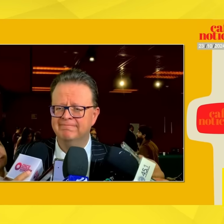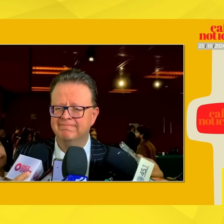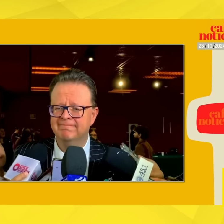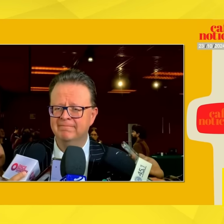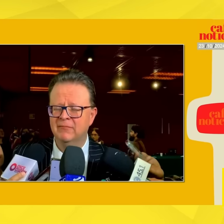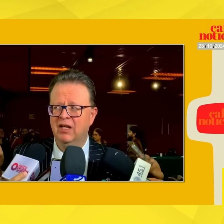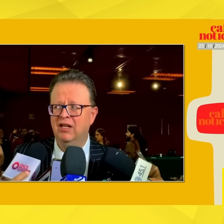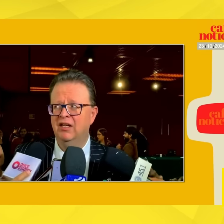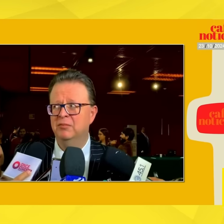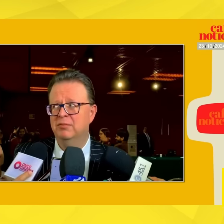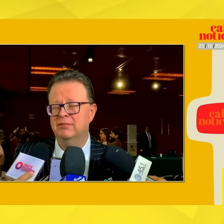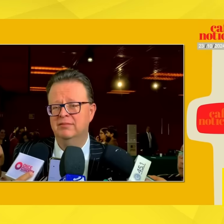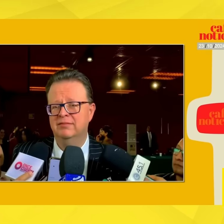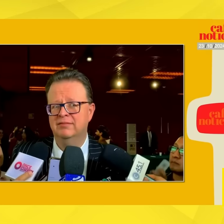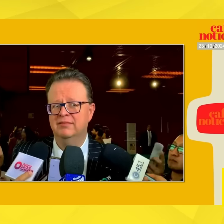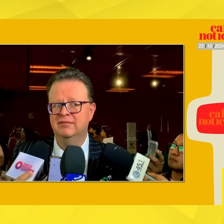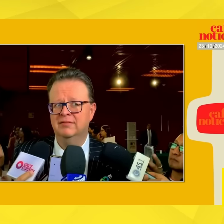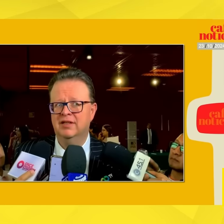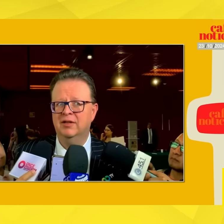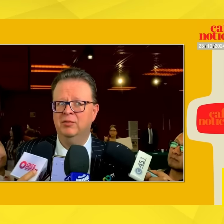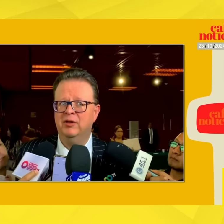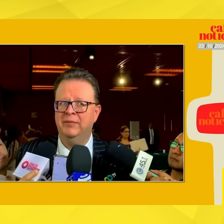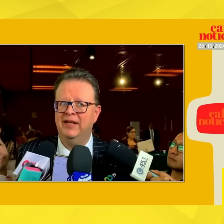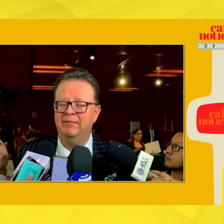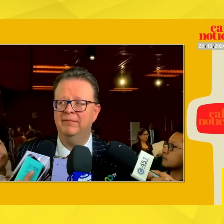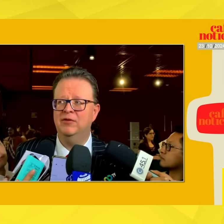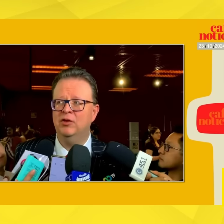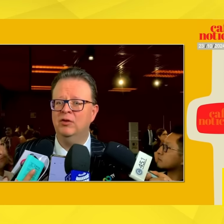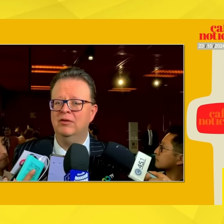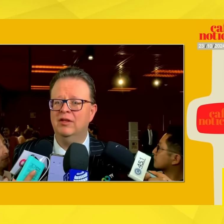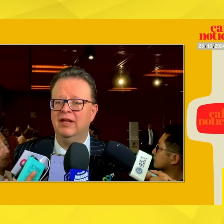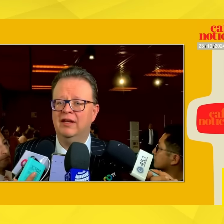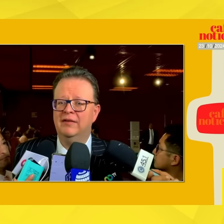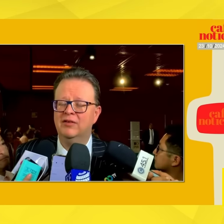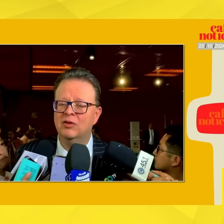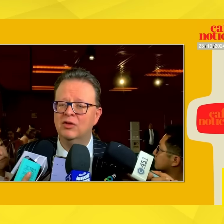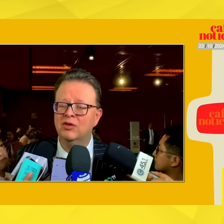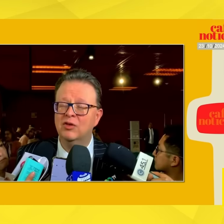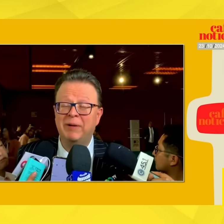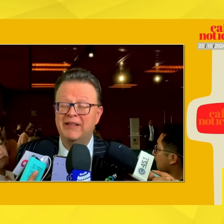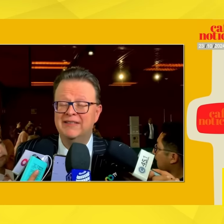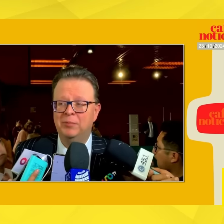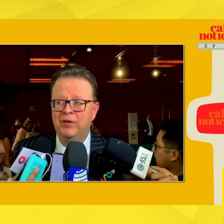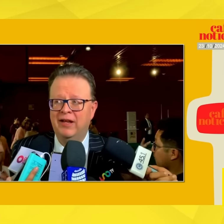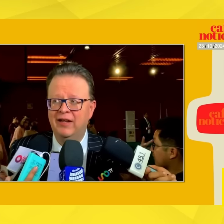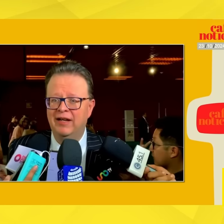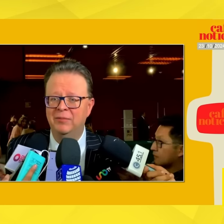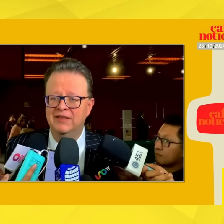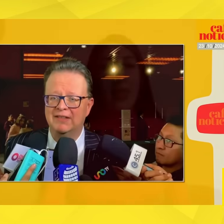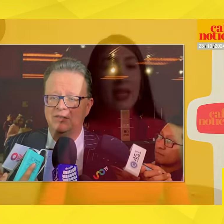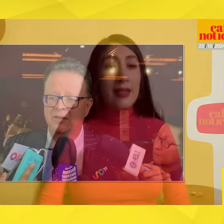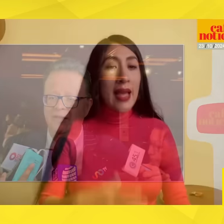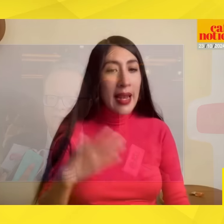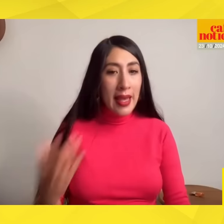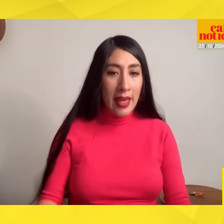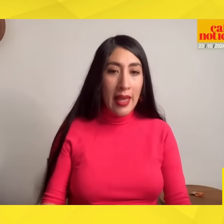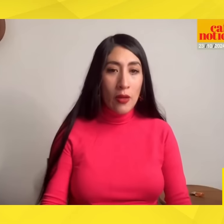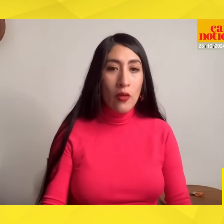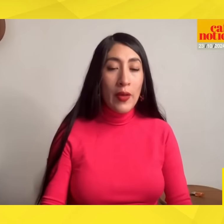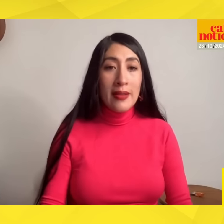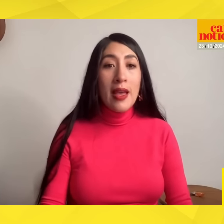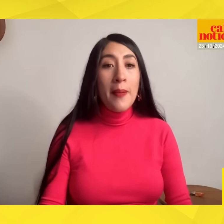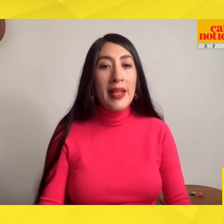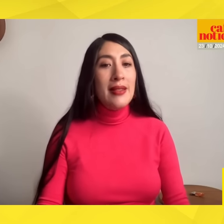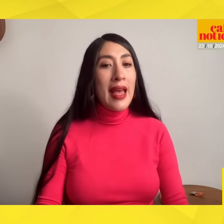las 140 órdenes de jueces que recibió el para detener los comicios Recuerden que Guadalupe tade sale